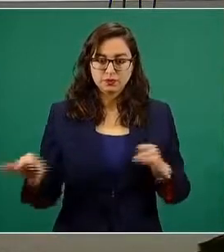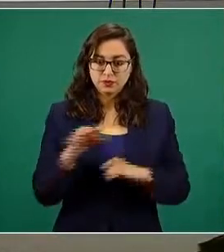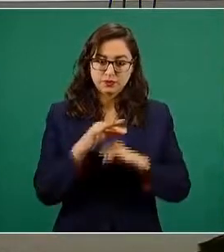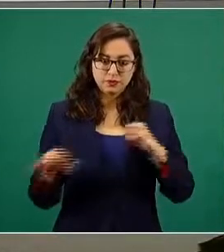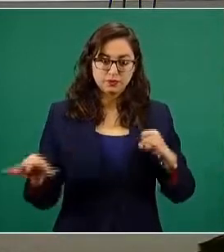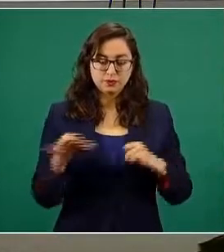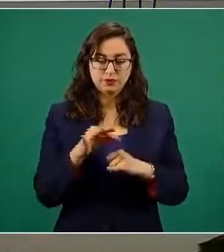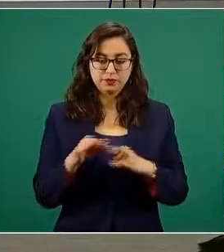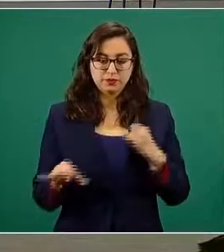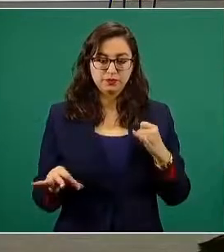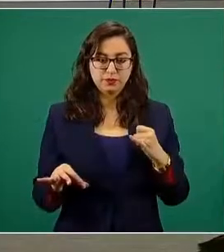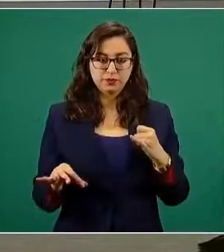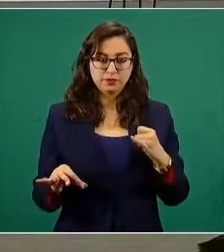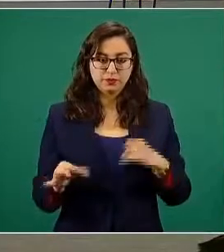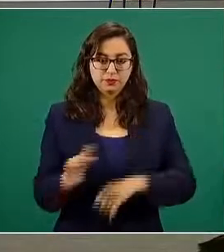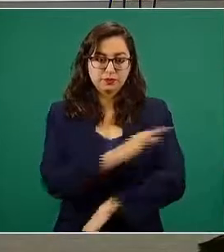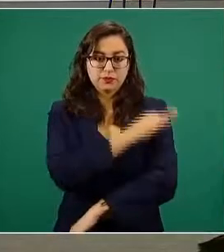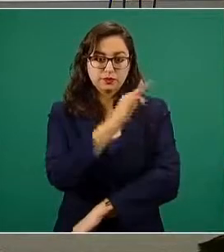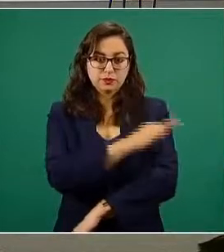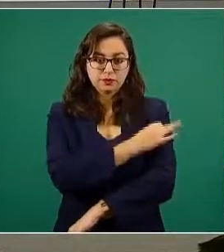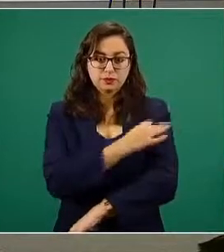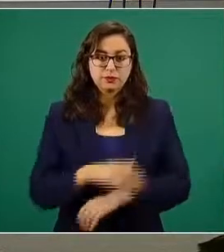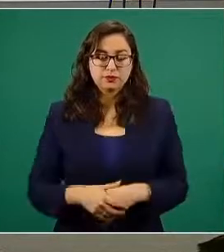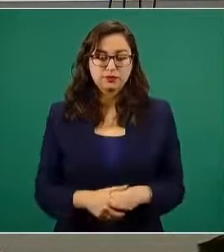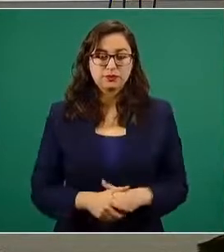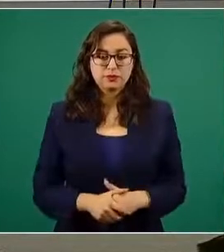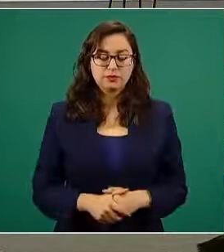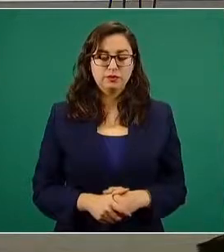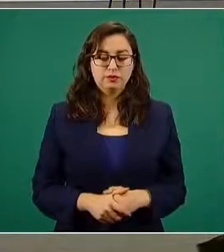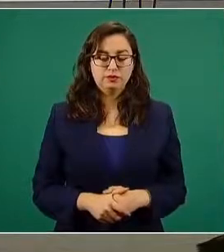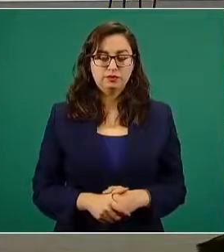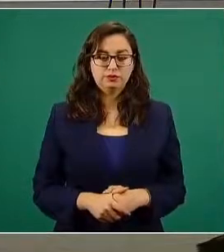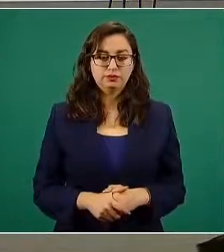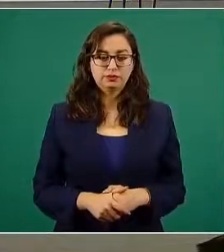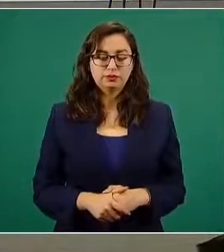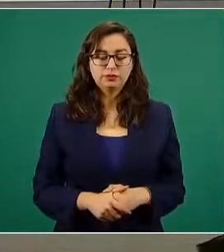secciones a la vacunación.